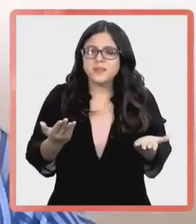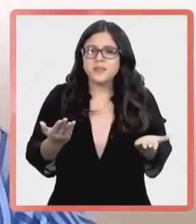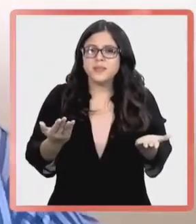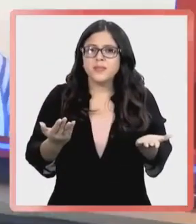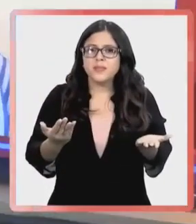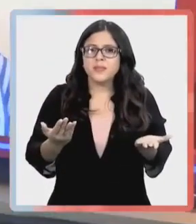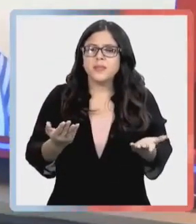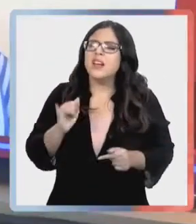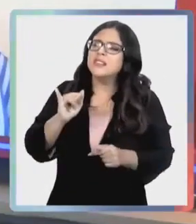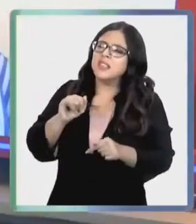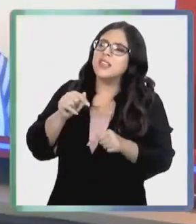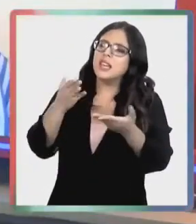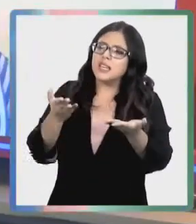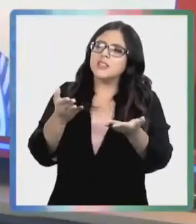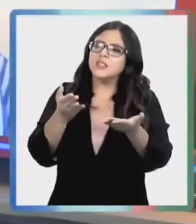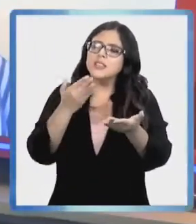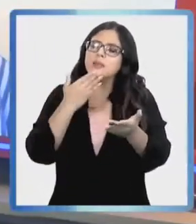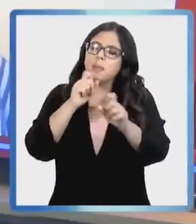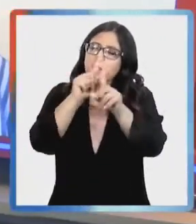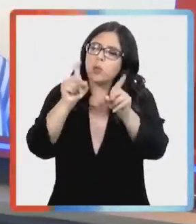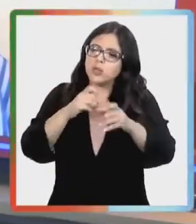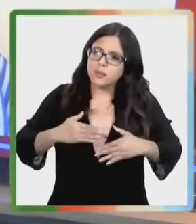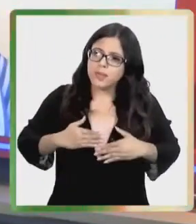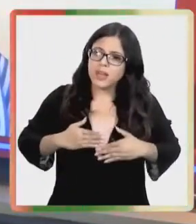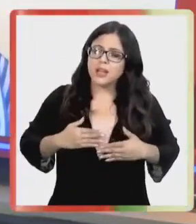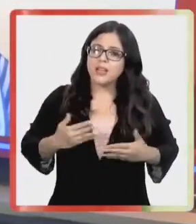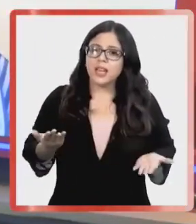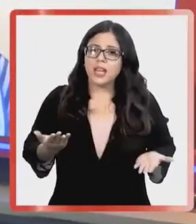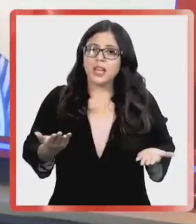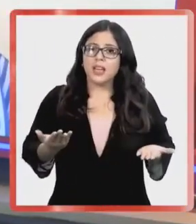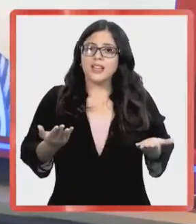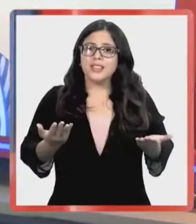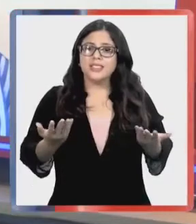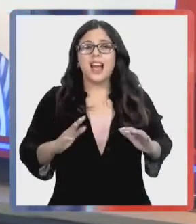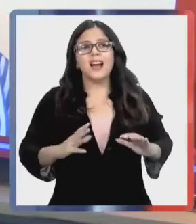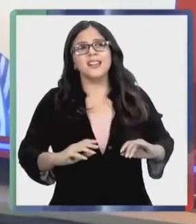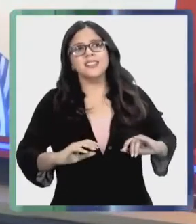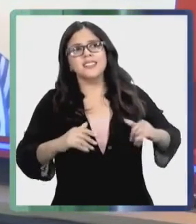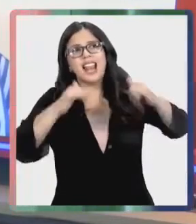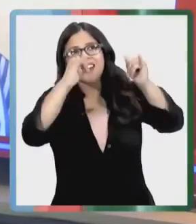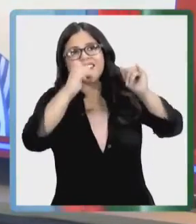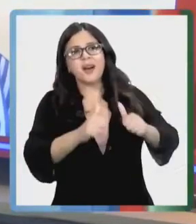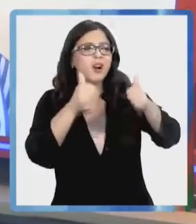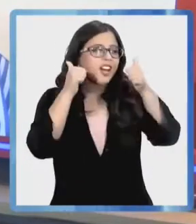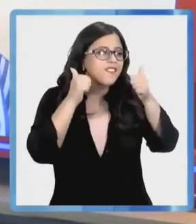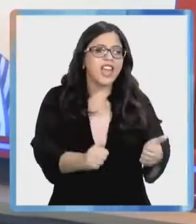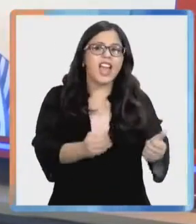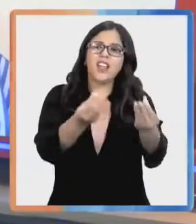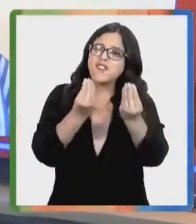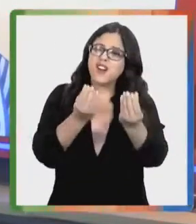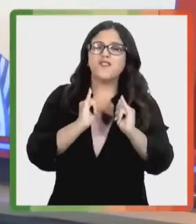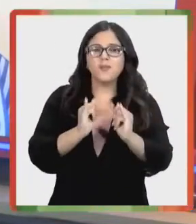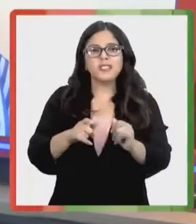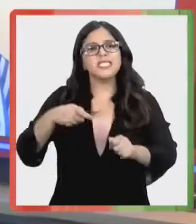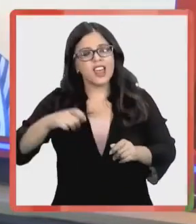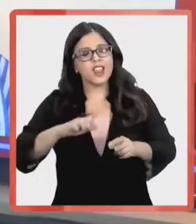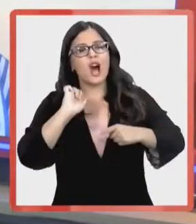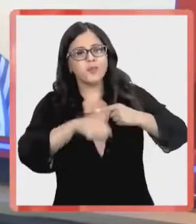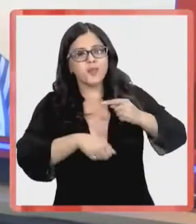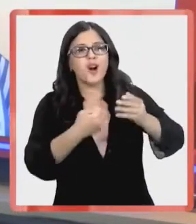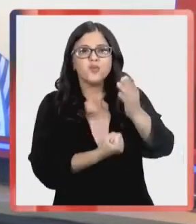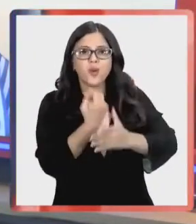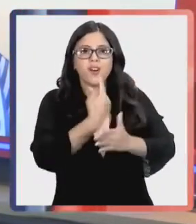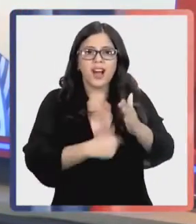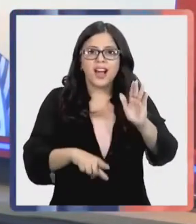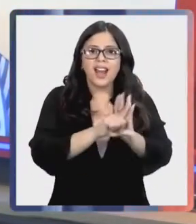de esta ley? Sí, precisamente se lleva mi pregunta, porque cuando celebramos esto y decimos Qué bien, qué gran noticia. El Senado aprueba esta